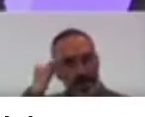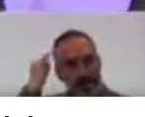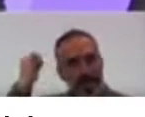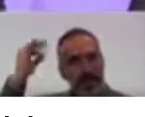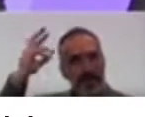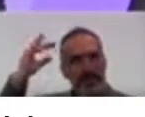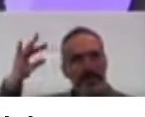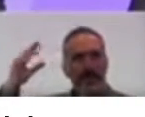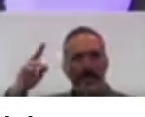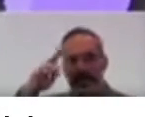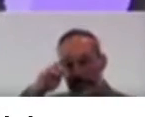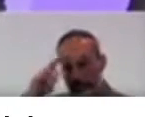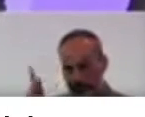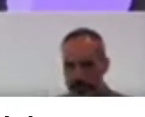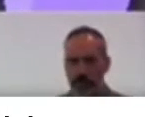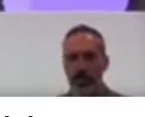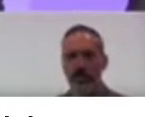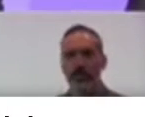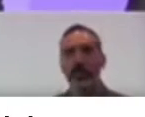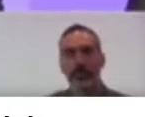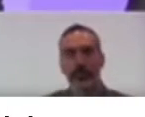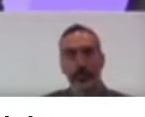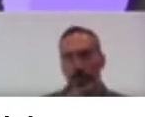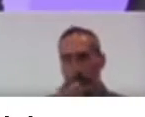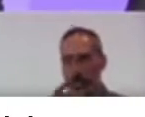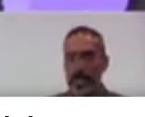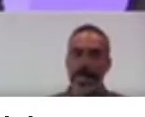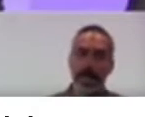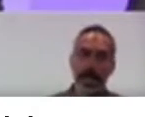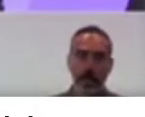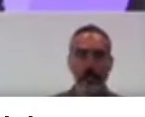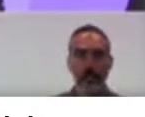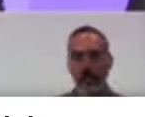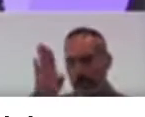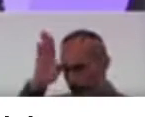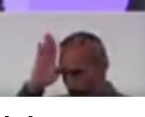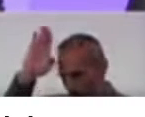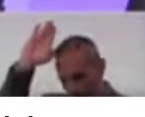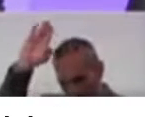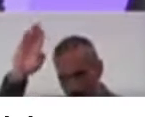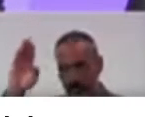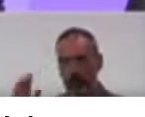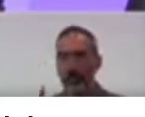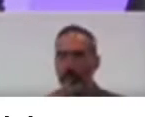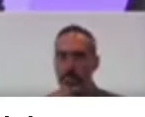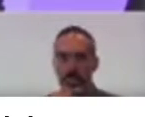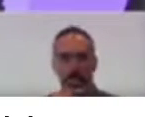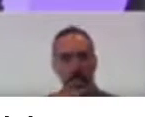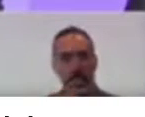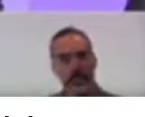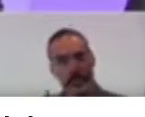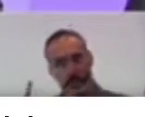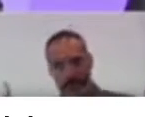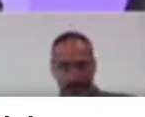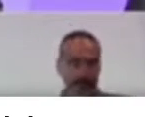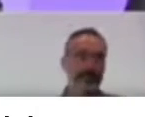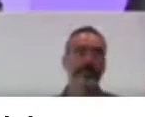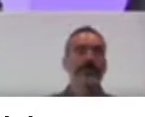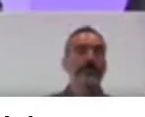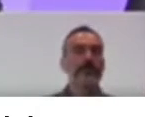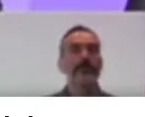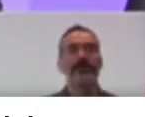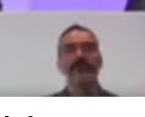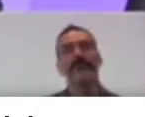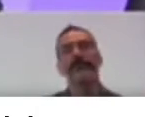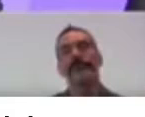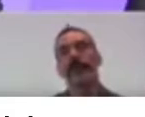Rápidamente di instrucciones para que se movilizaran los cuerpos de emergencia del municipio, coordinando los esfuerzos también con el gobierno